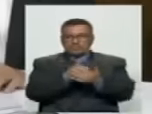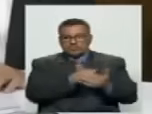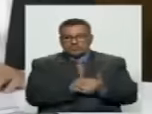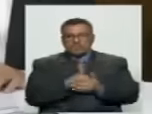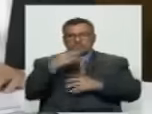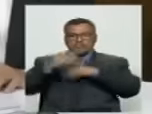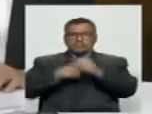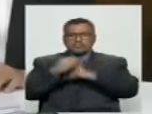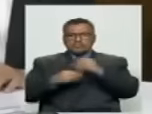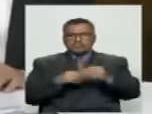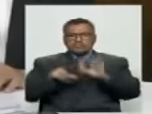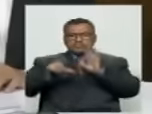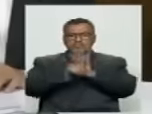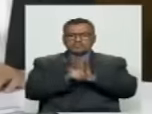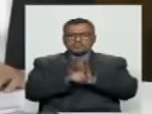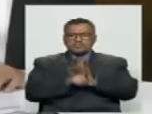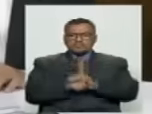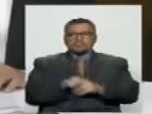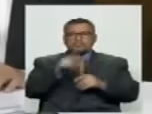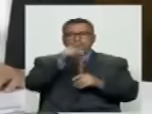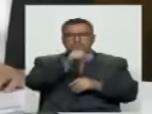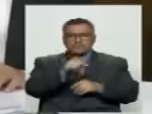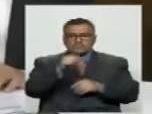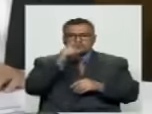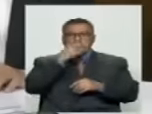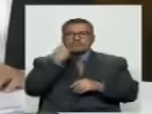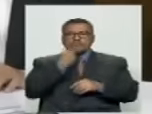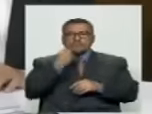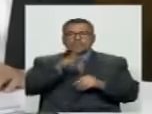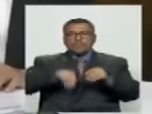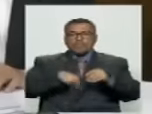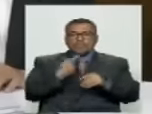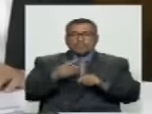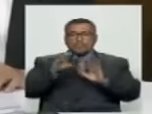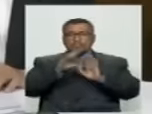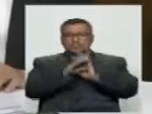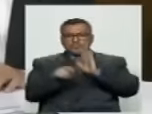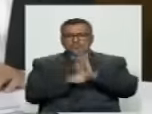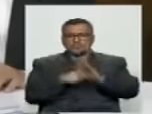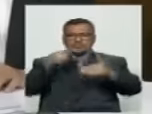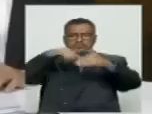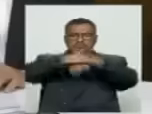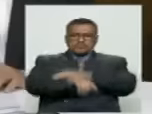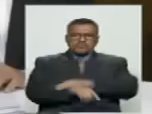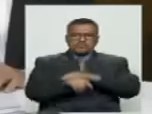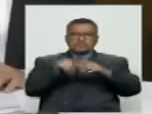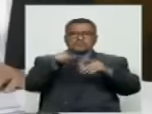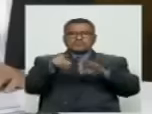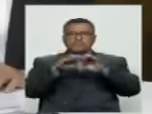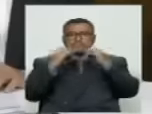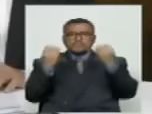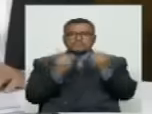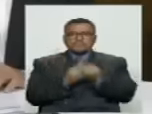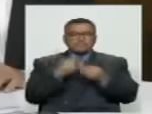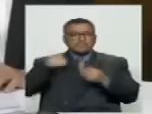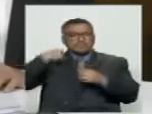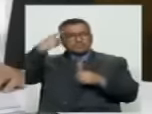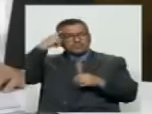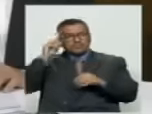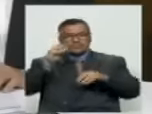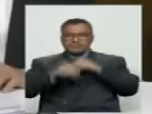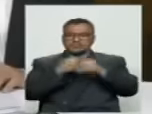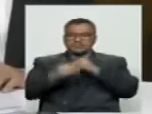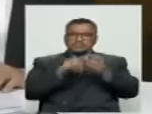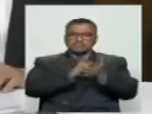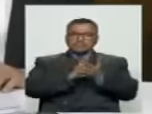De conformidad con la ley, las y los adolescentes podrán constituir e integrar este tipo de organizaciones de acuerdo con lo